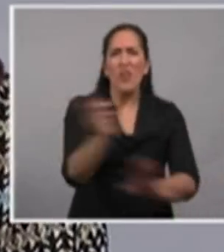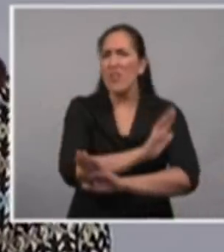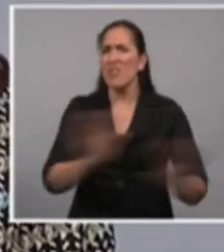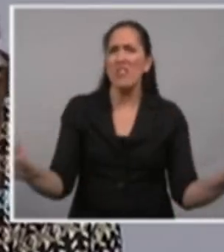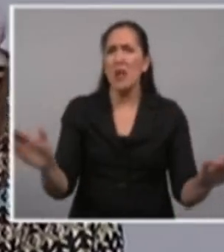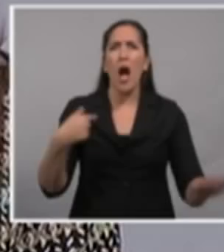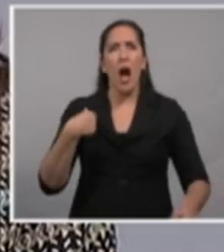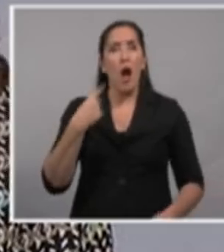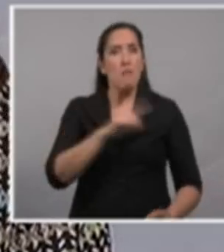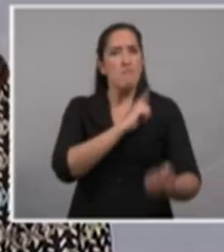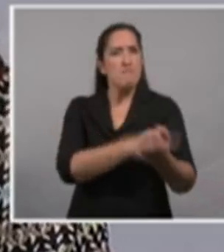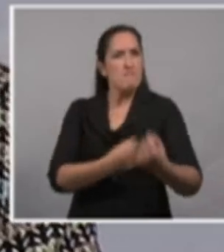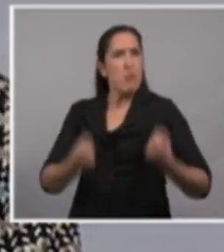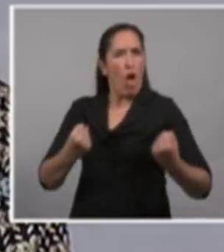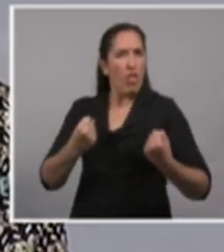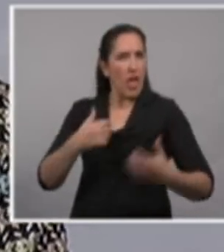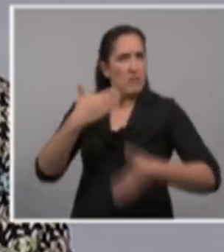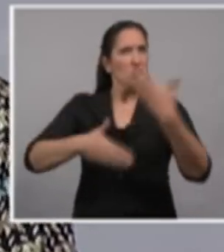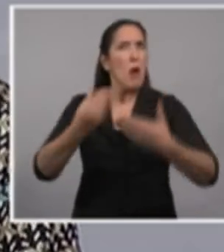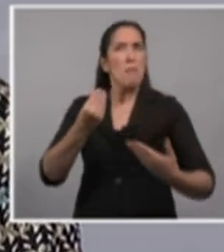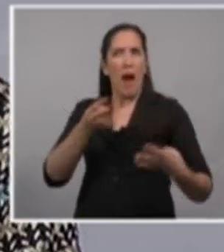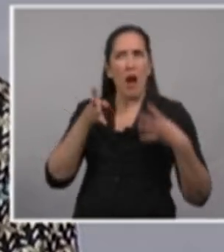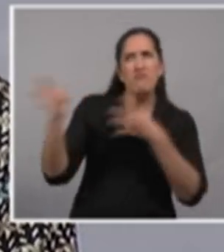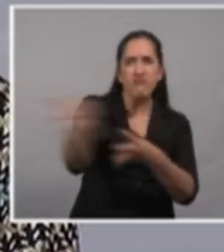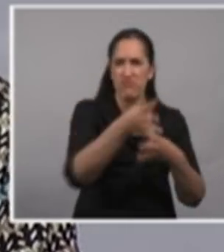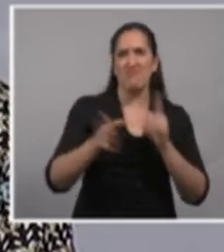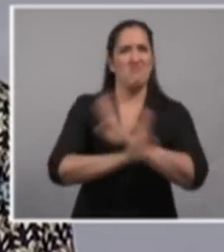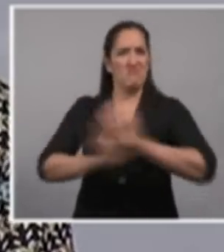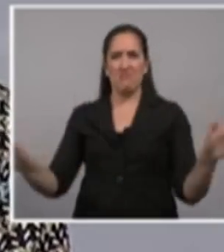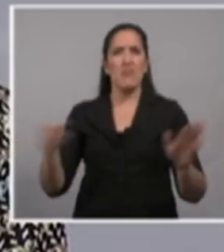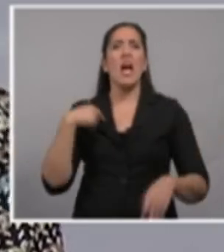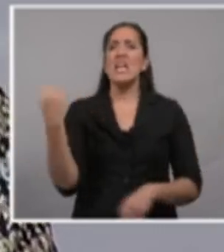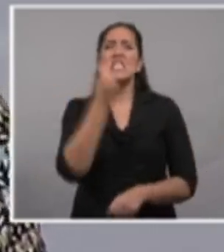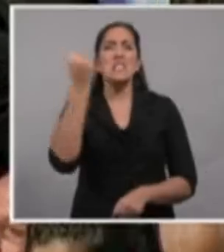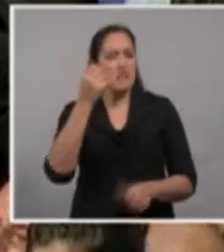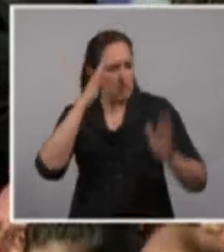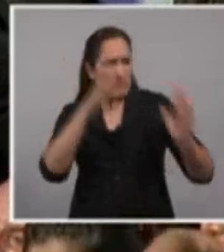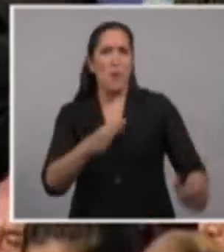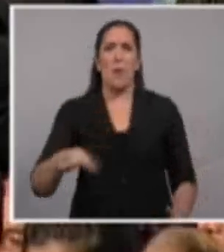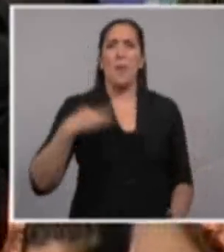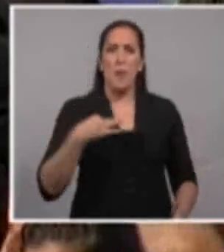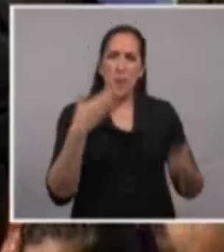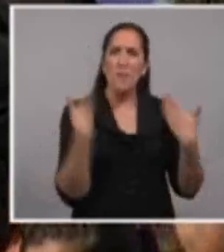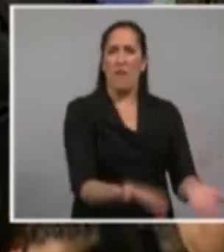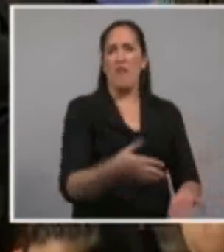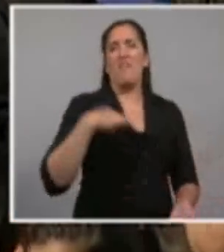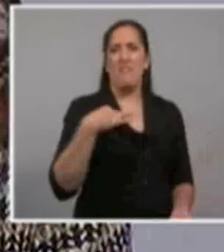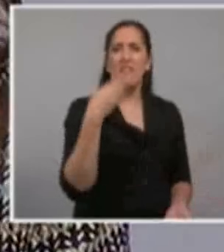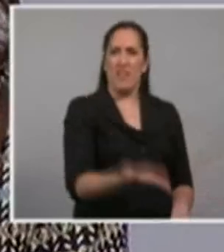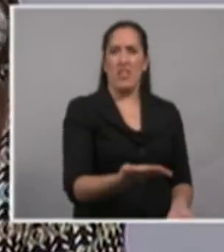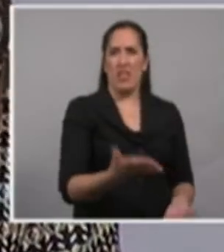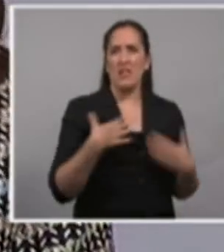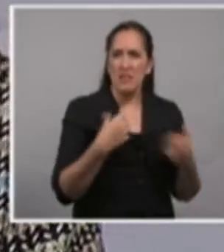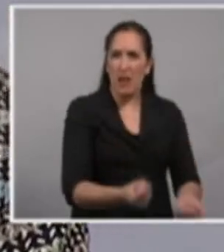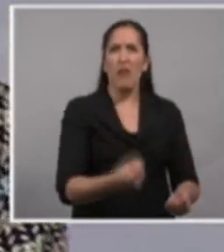No nos interesa el poder ofensivo, nos interesa defender la vida humana, nos interesa